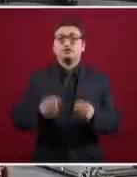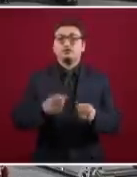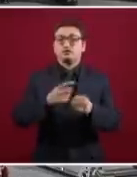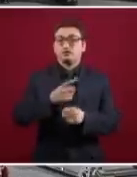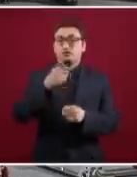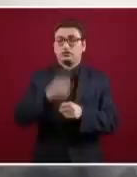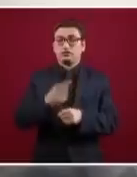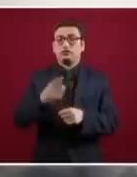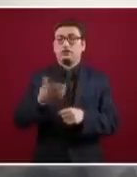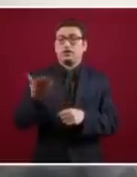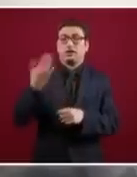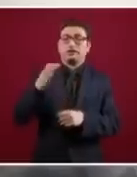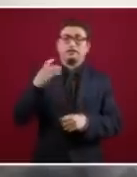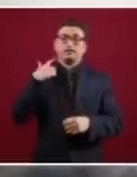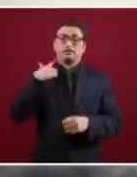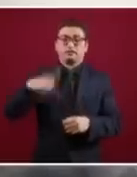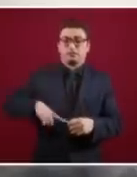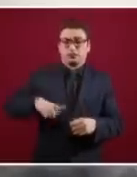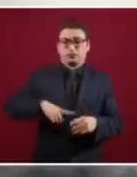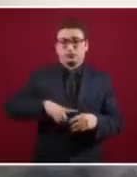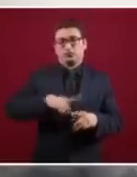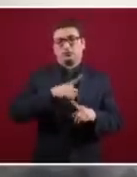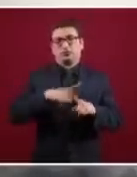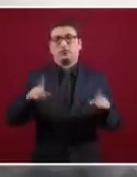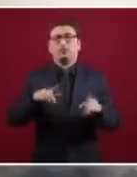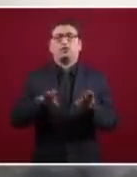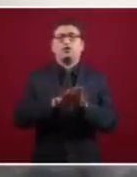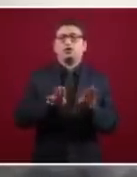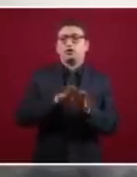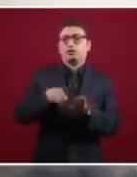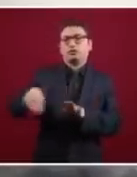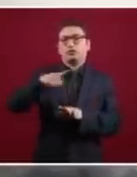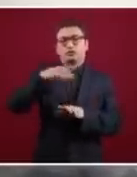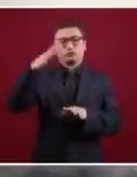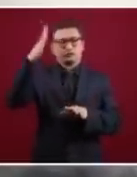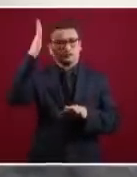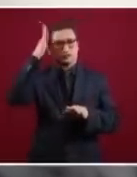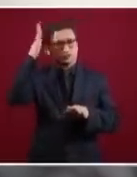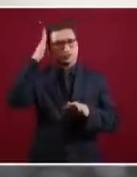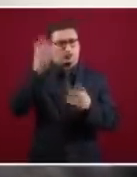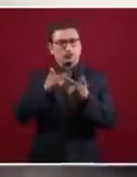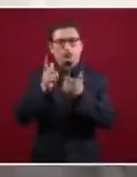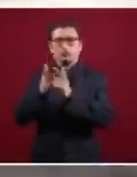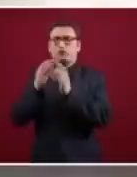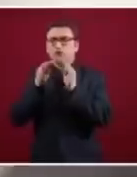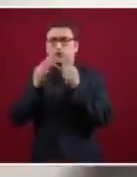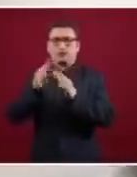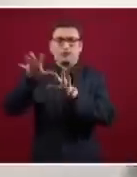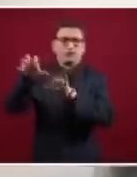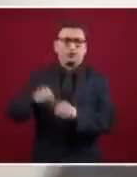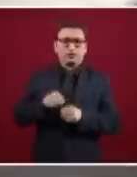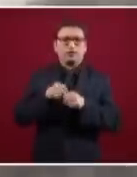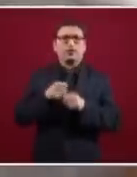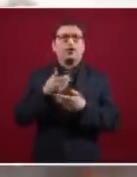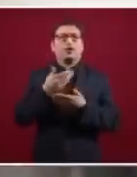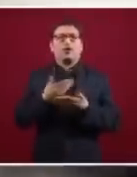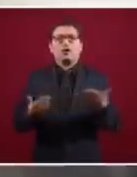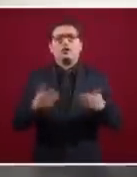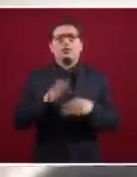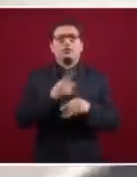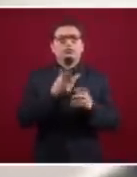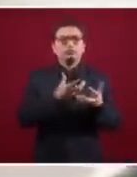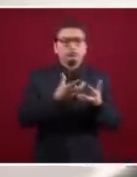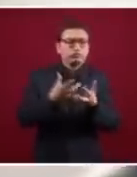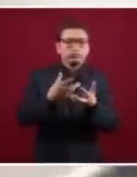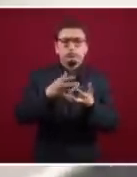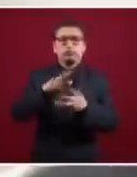viendo en sexenios anteriores la de detener a los líderes de los grupos delincuenciales entonces porque se realizó esta